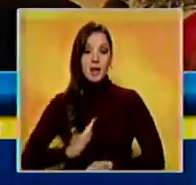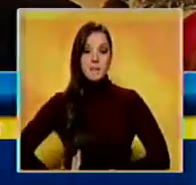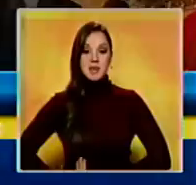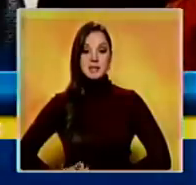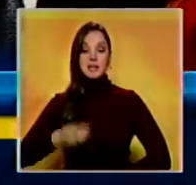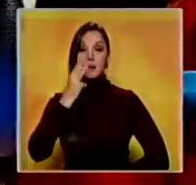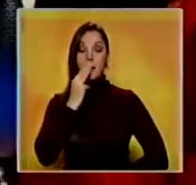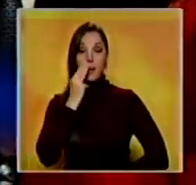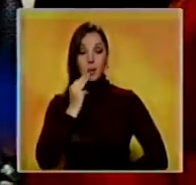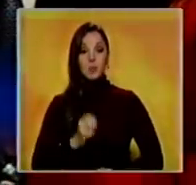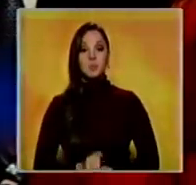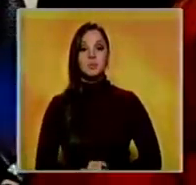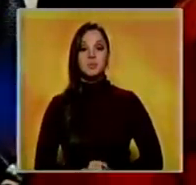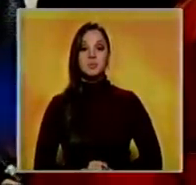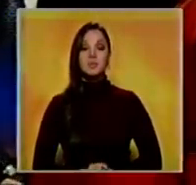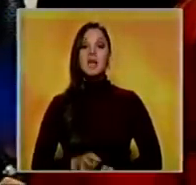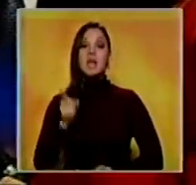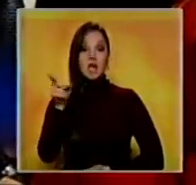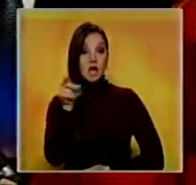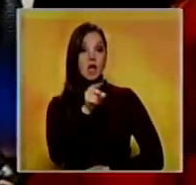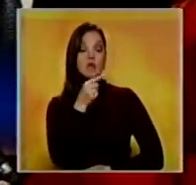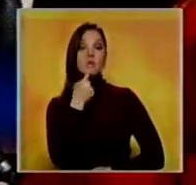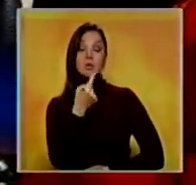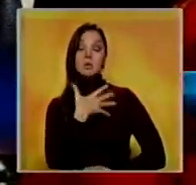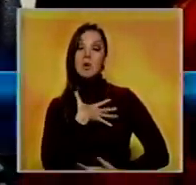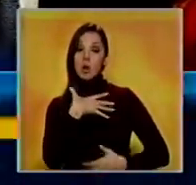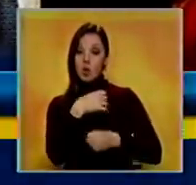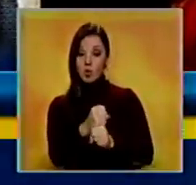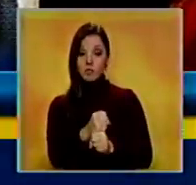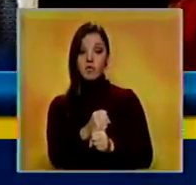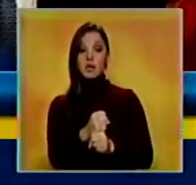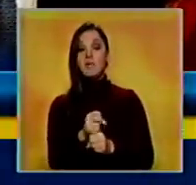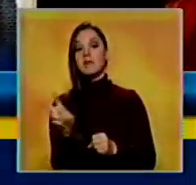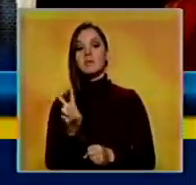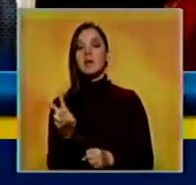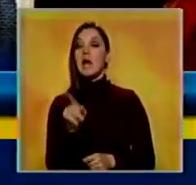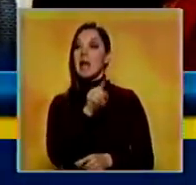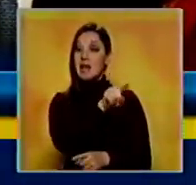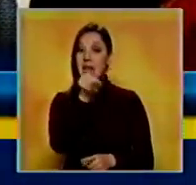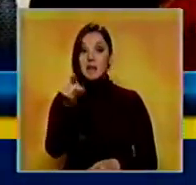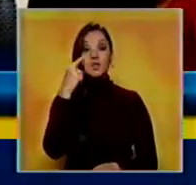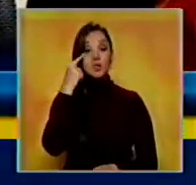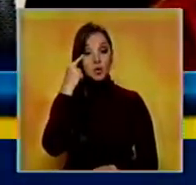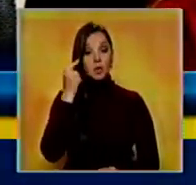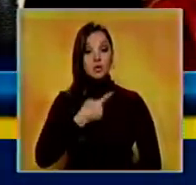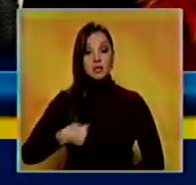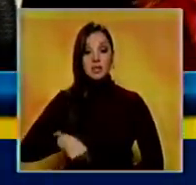Nicolás Maduro. Ellos manifiestan total confianza en el país, quieren invertir en el país pronto, el